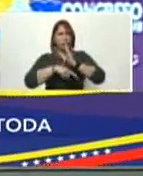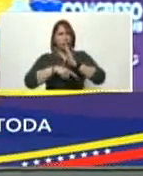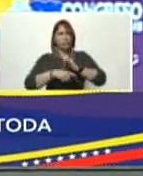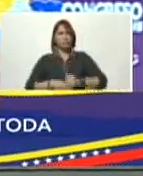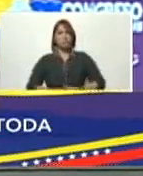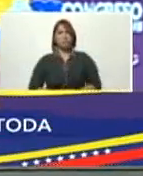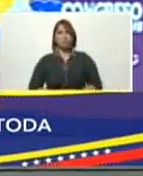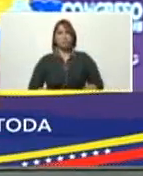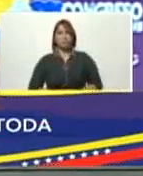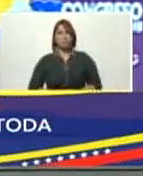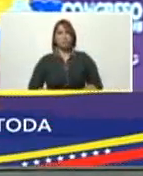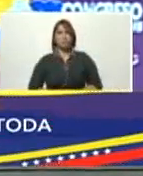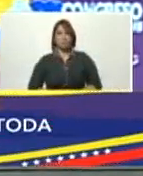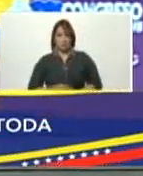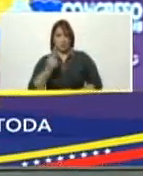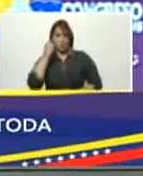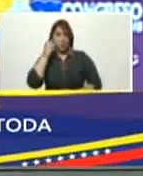tienen,